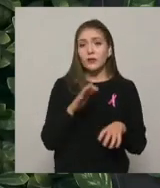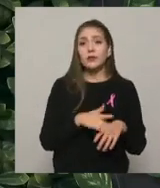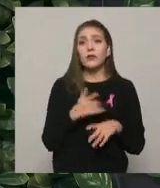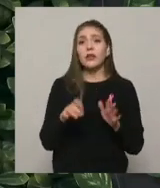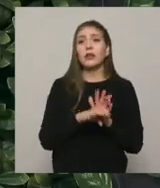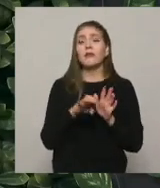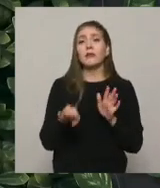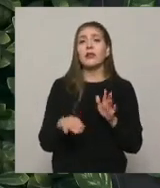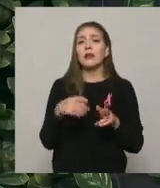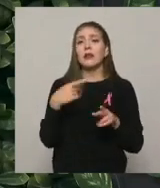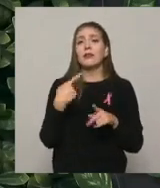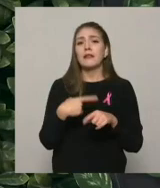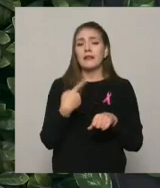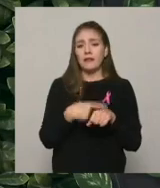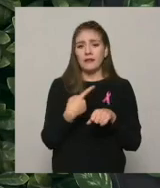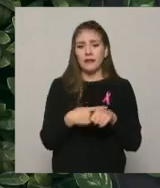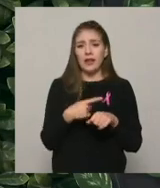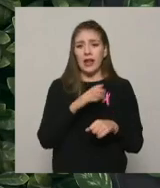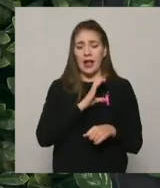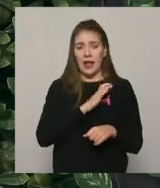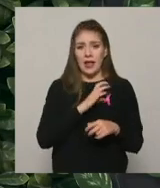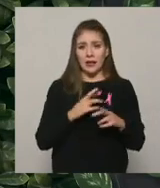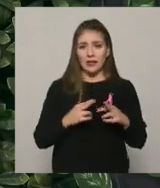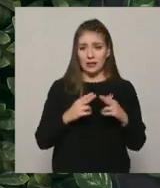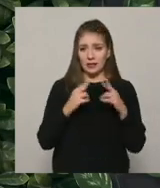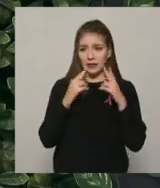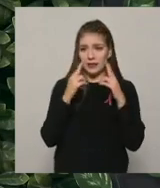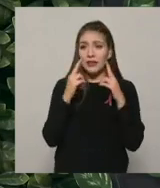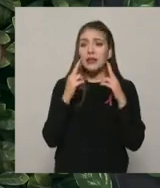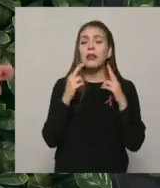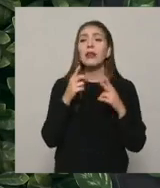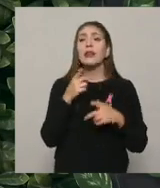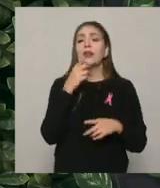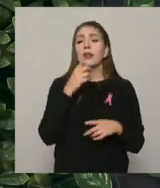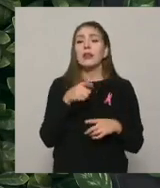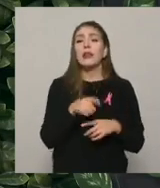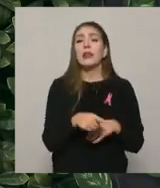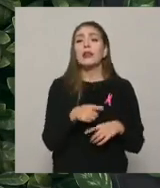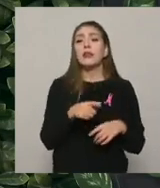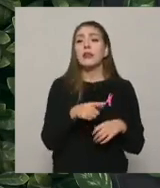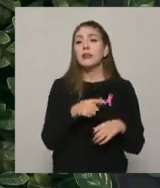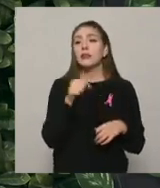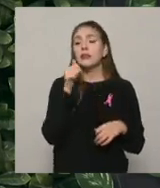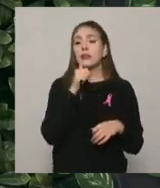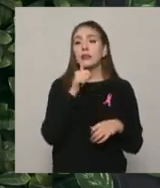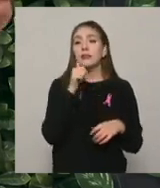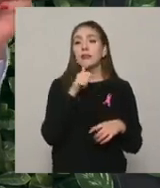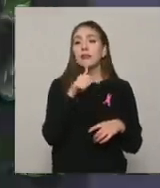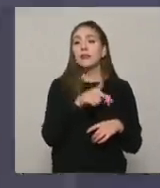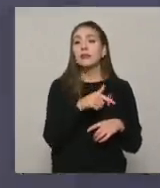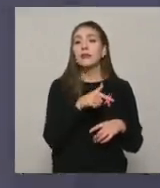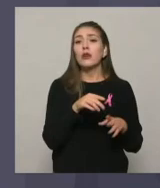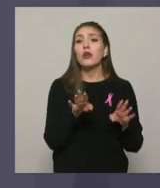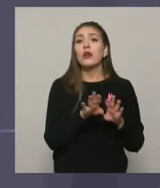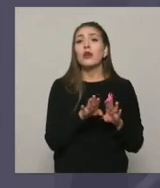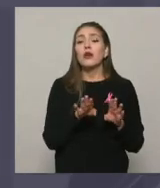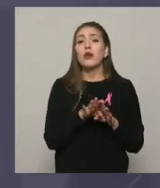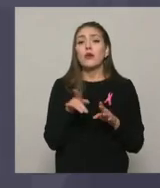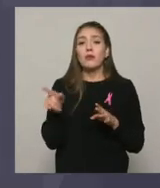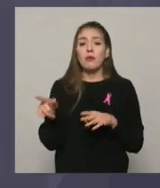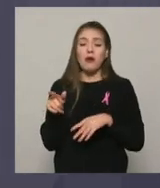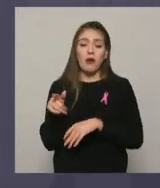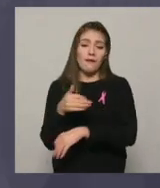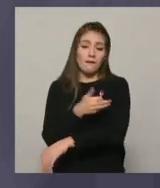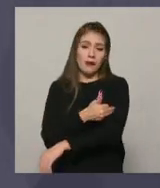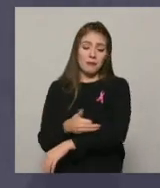como el cáncer, los médicos siempre dicen que su principal enemigo luego son como los familiares de los pacientes,